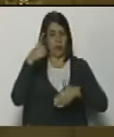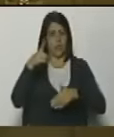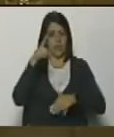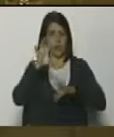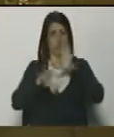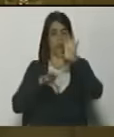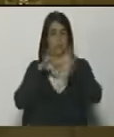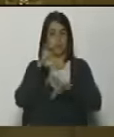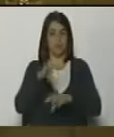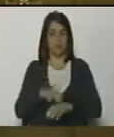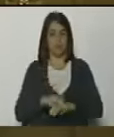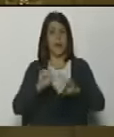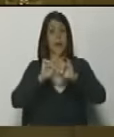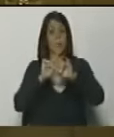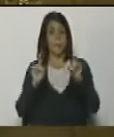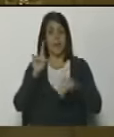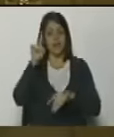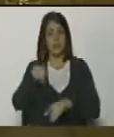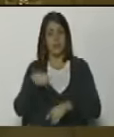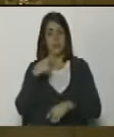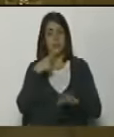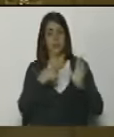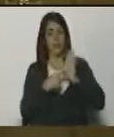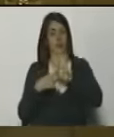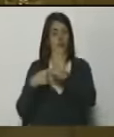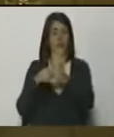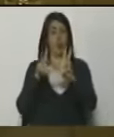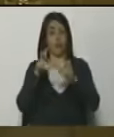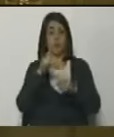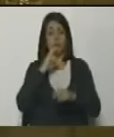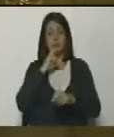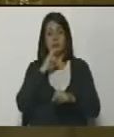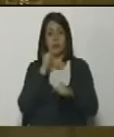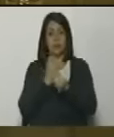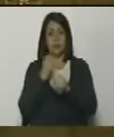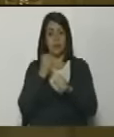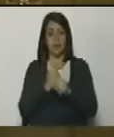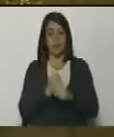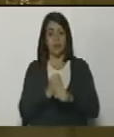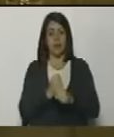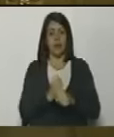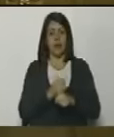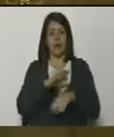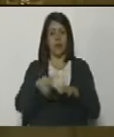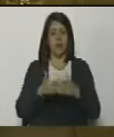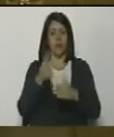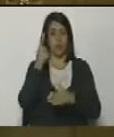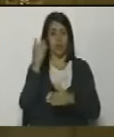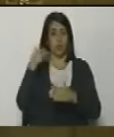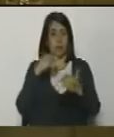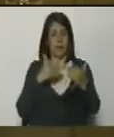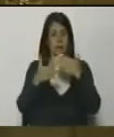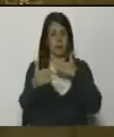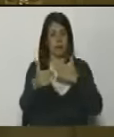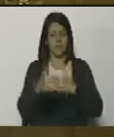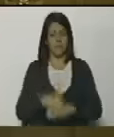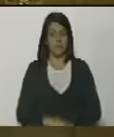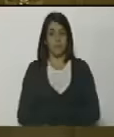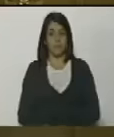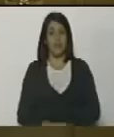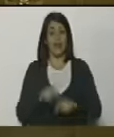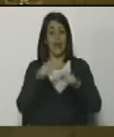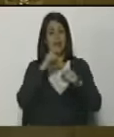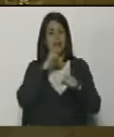los animales. Pero también se nos presenta un nuevo reto, un reto ciudadano, uno que va mucho más allá. Y